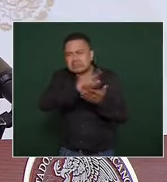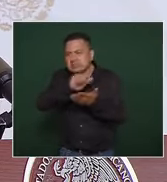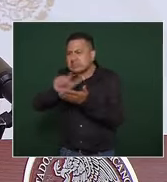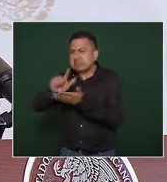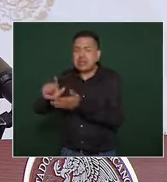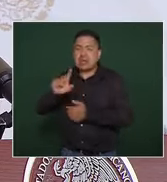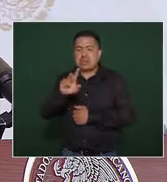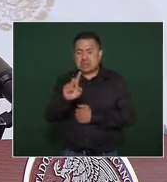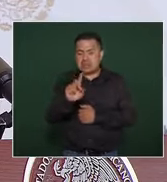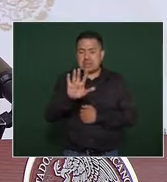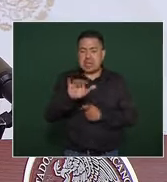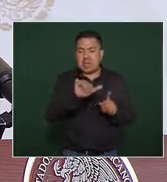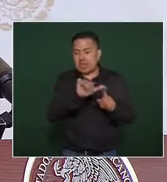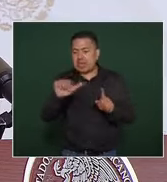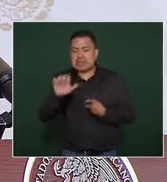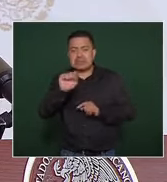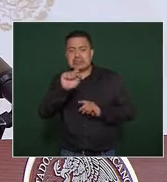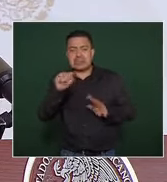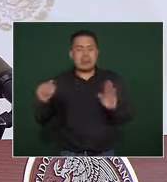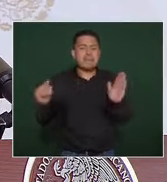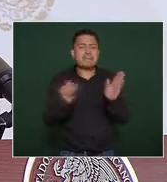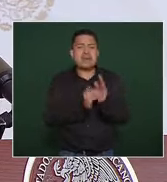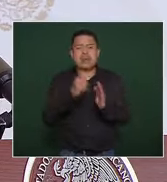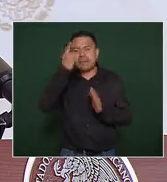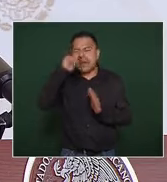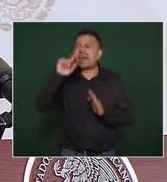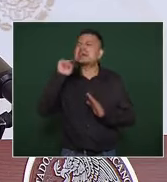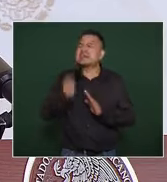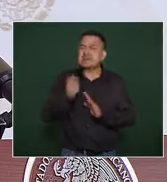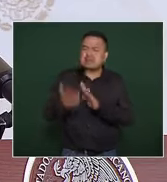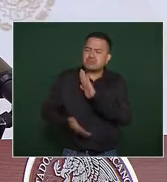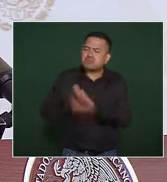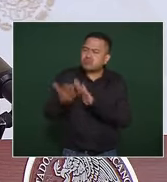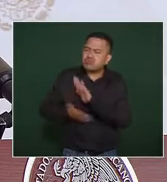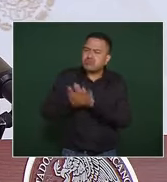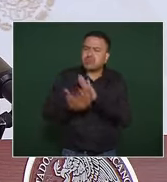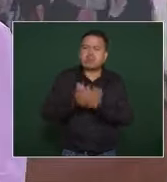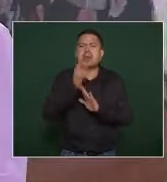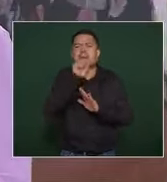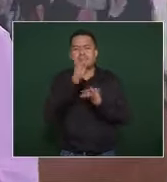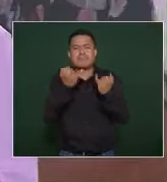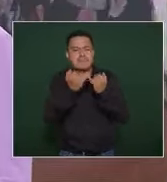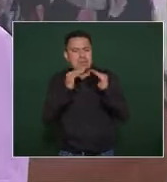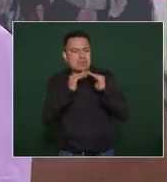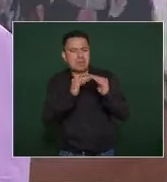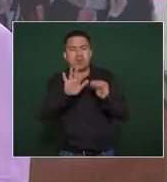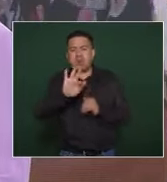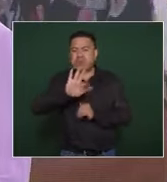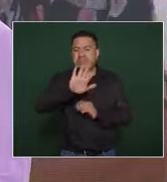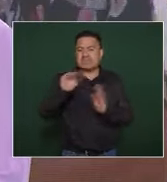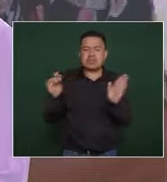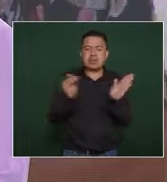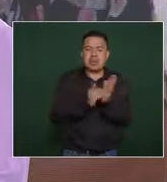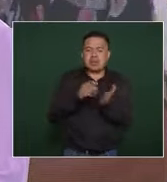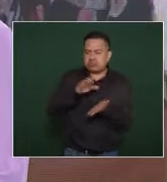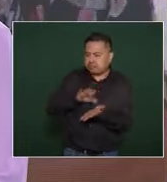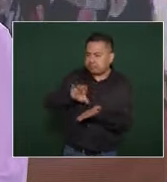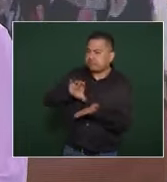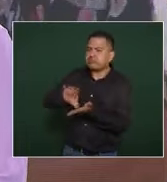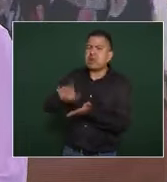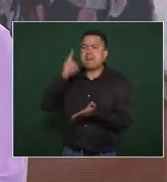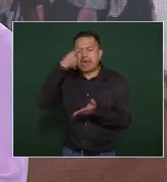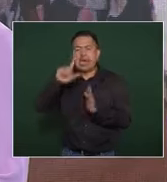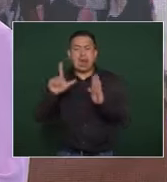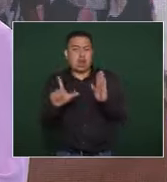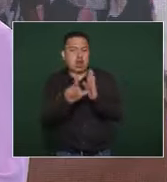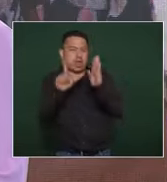de 35 a 60,000 pesos para la reconstrucción también de las viviendas, 45,000 pesos para los